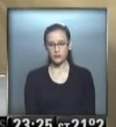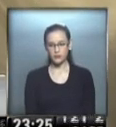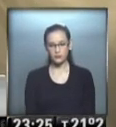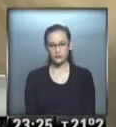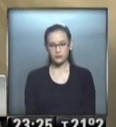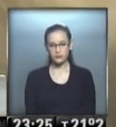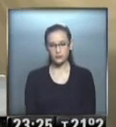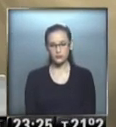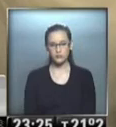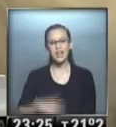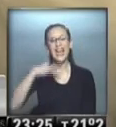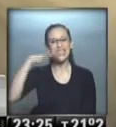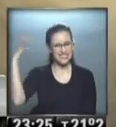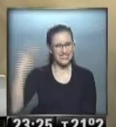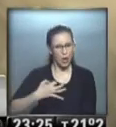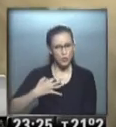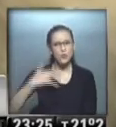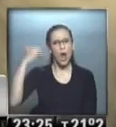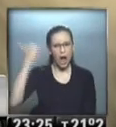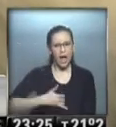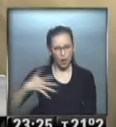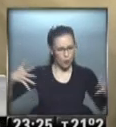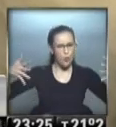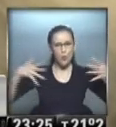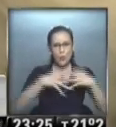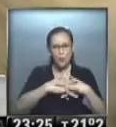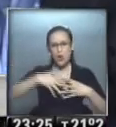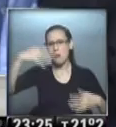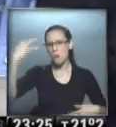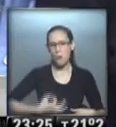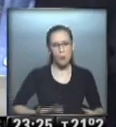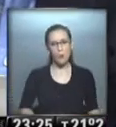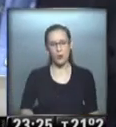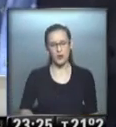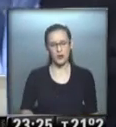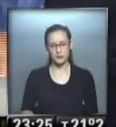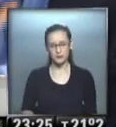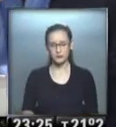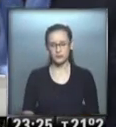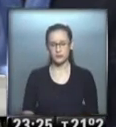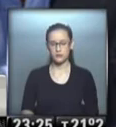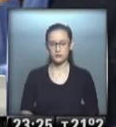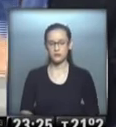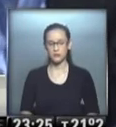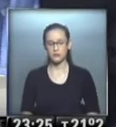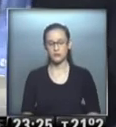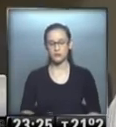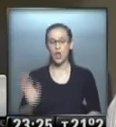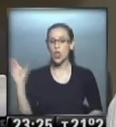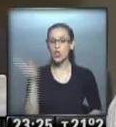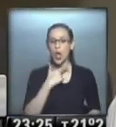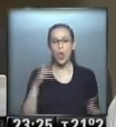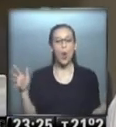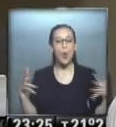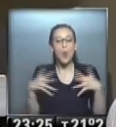Hicimos una gran interna abierta, sino que permanecimos todos unidos